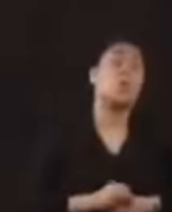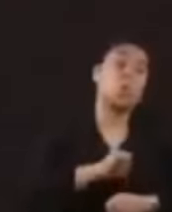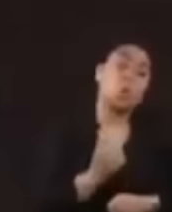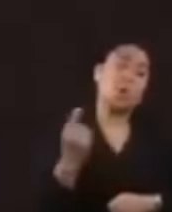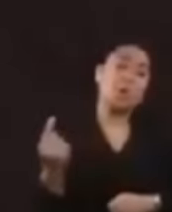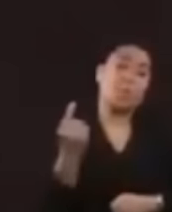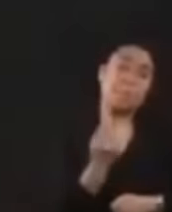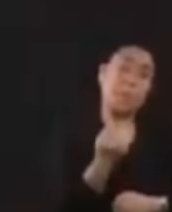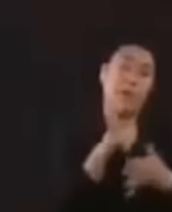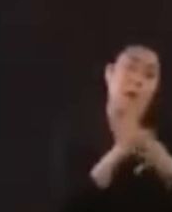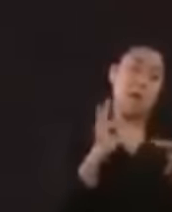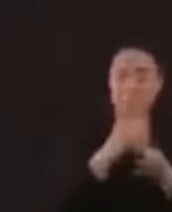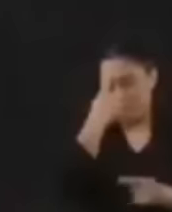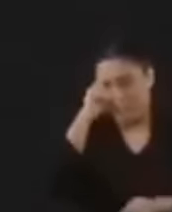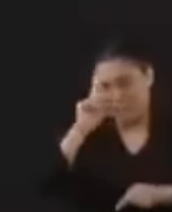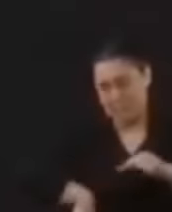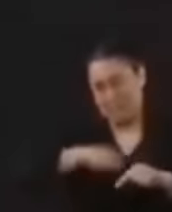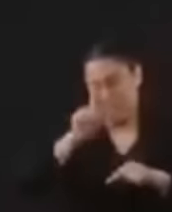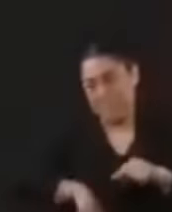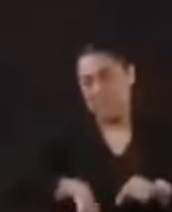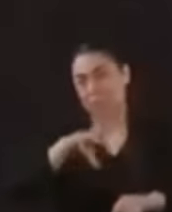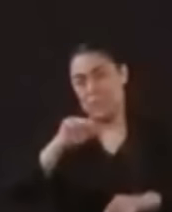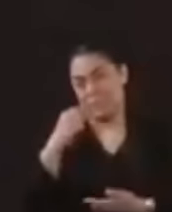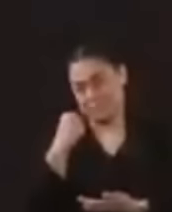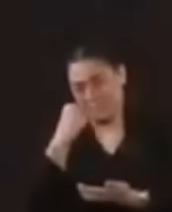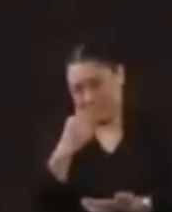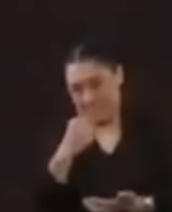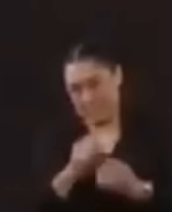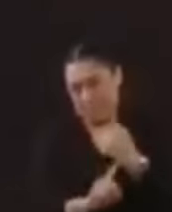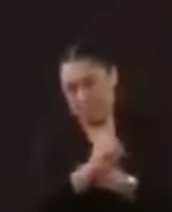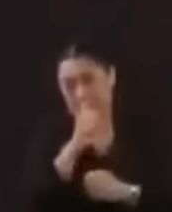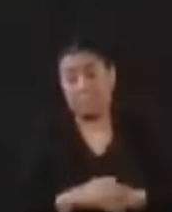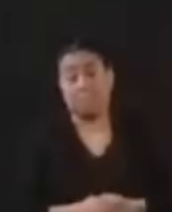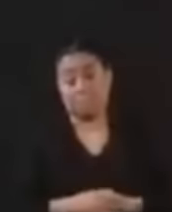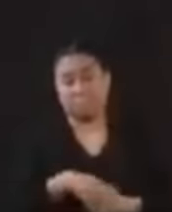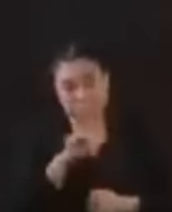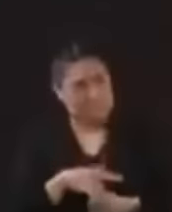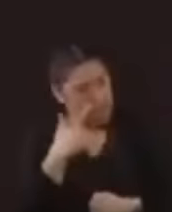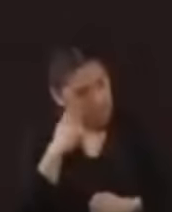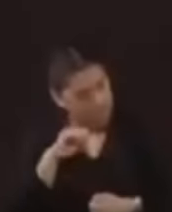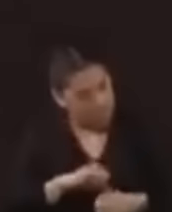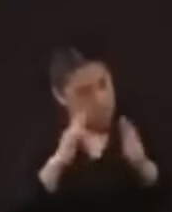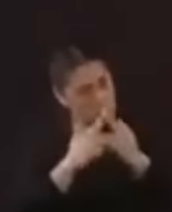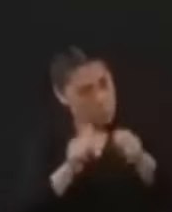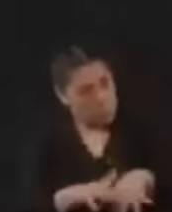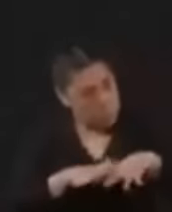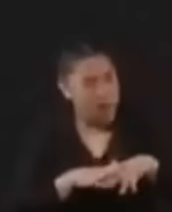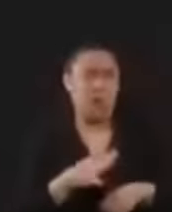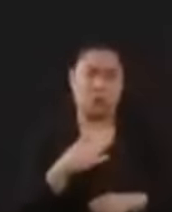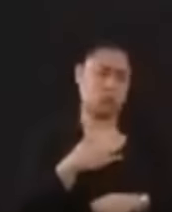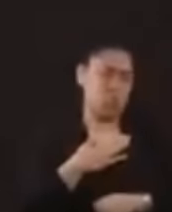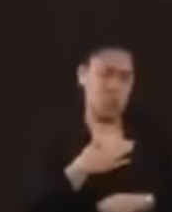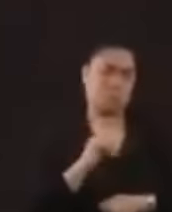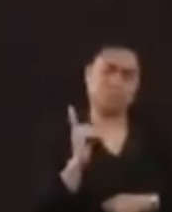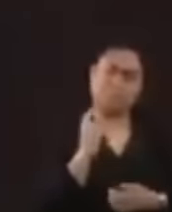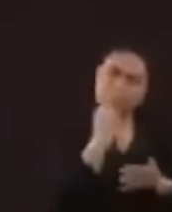tratar de reventar la aprobación del presupuesto de egresos. No cabe duda que es una sesión atípica. Mientras yo vengo a pelear